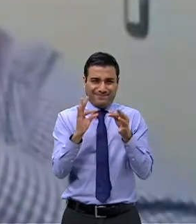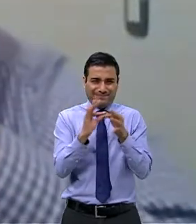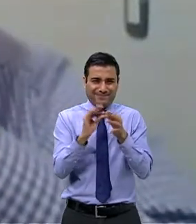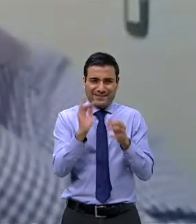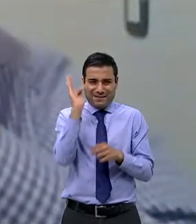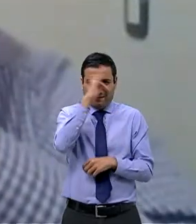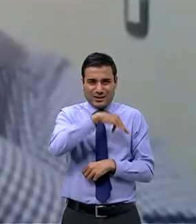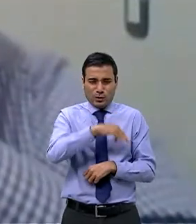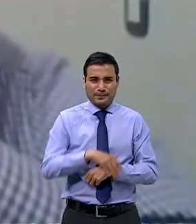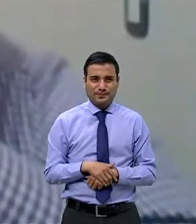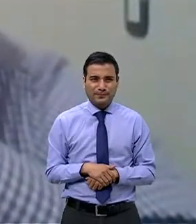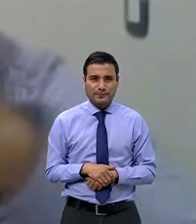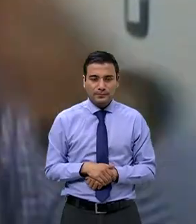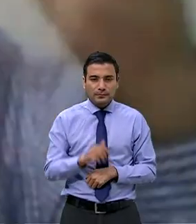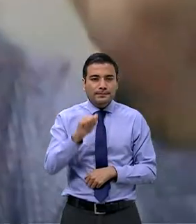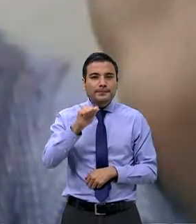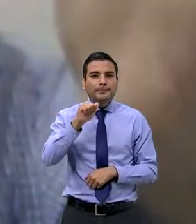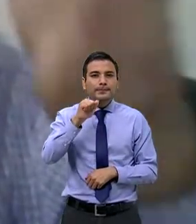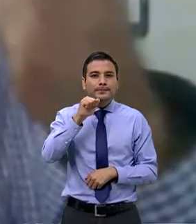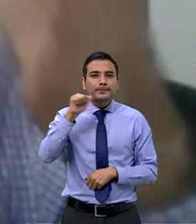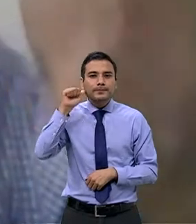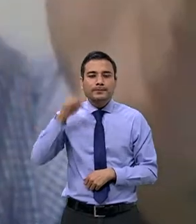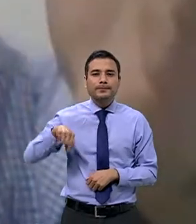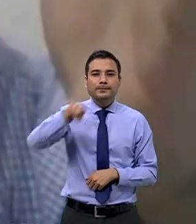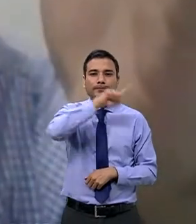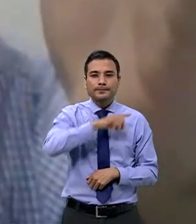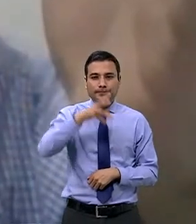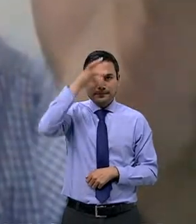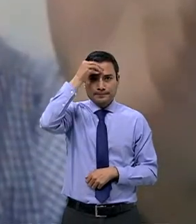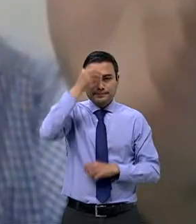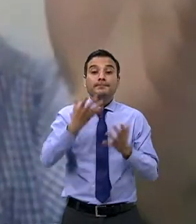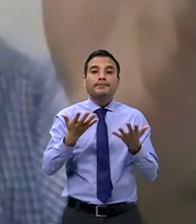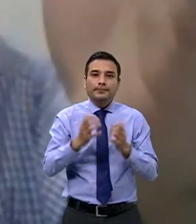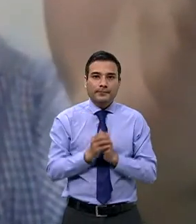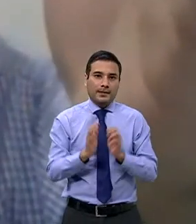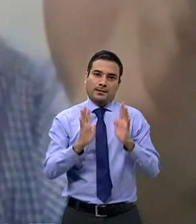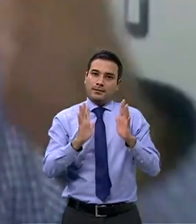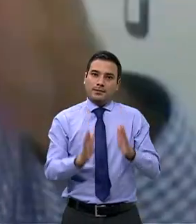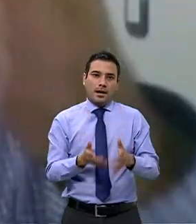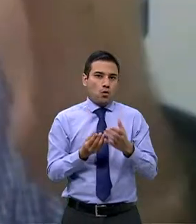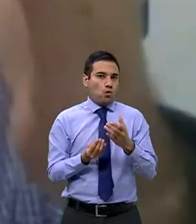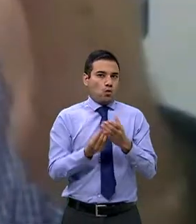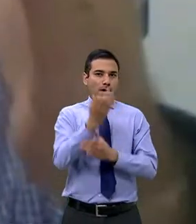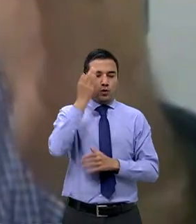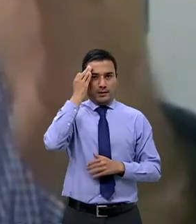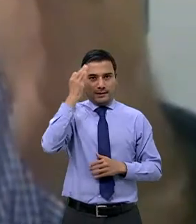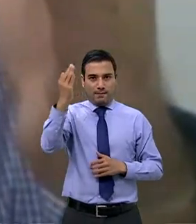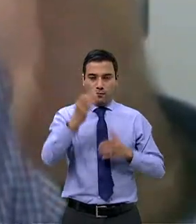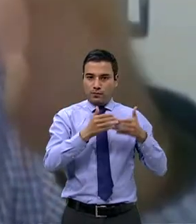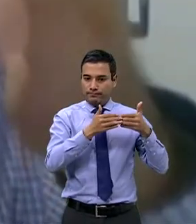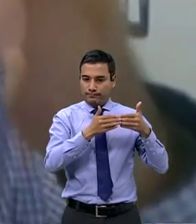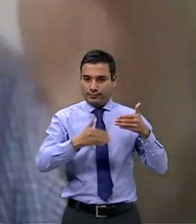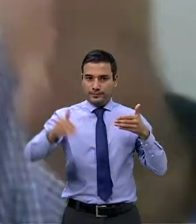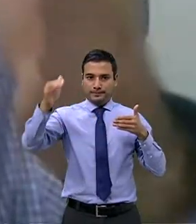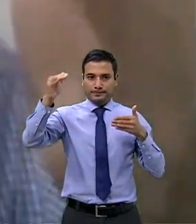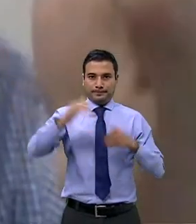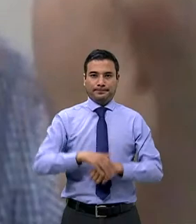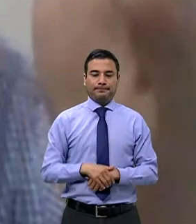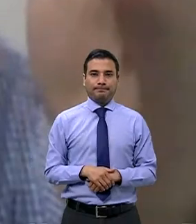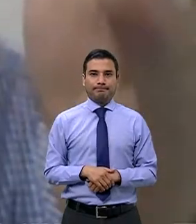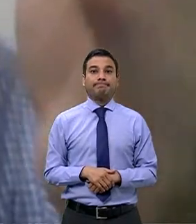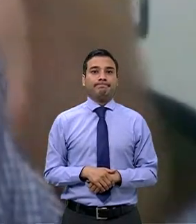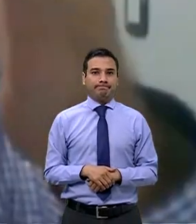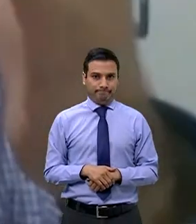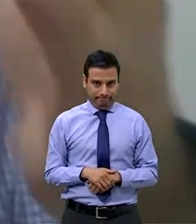quedamos respecto solo de ayer se inauguró una nueva época en este país la época de la democracia